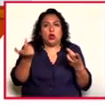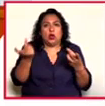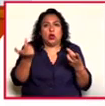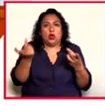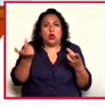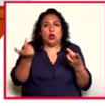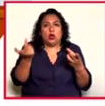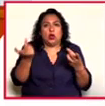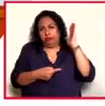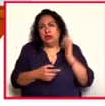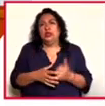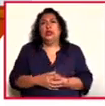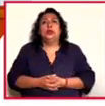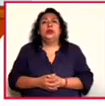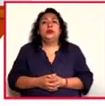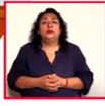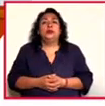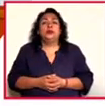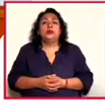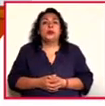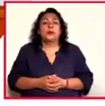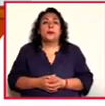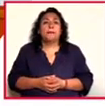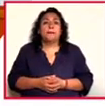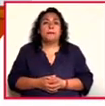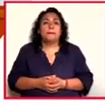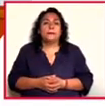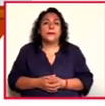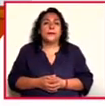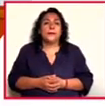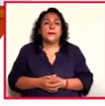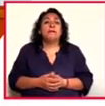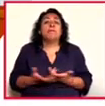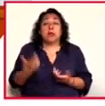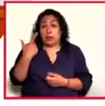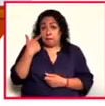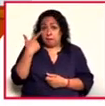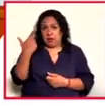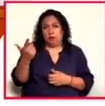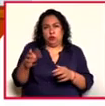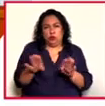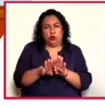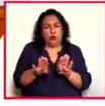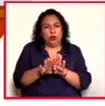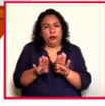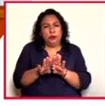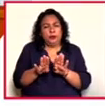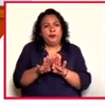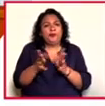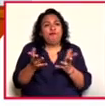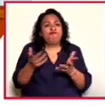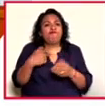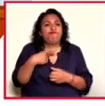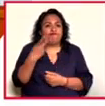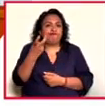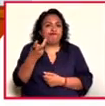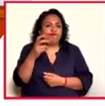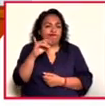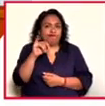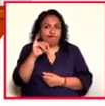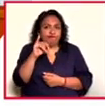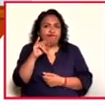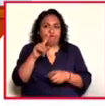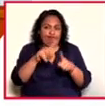todo socioeconómico. Entonces, vimos que precisamente varios de